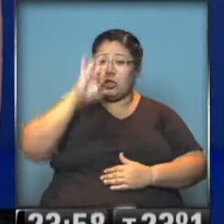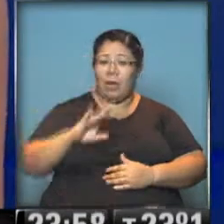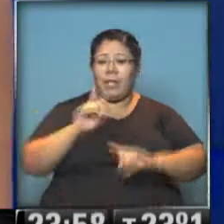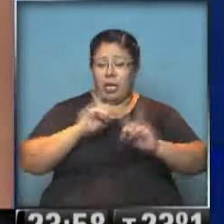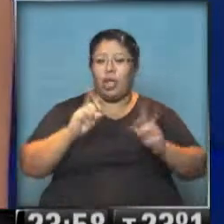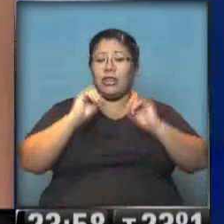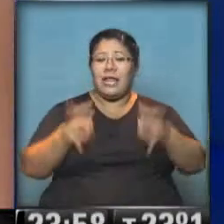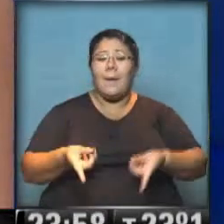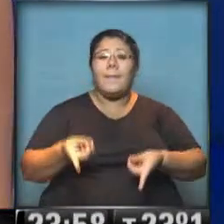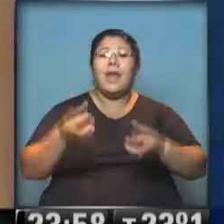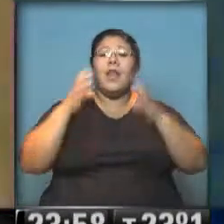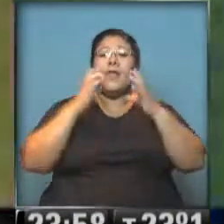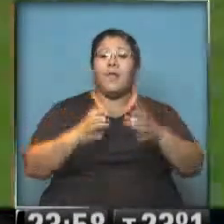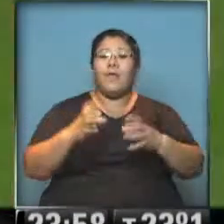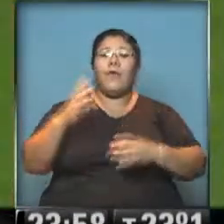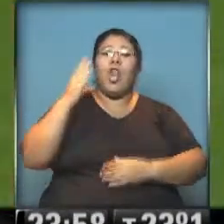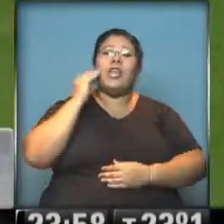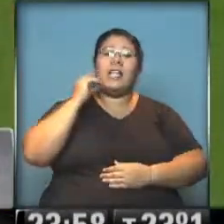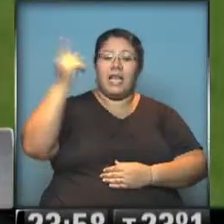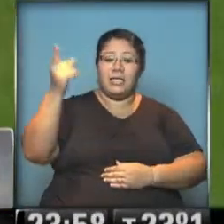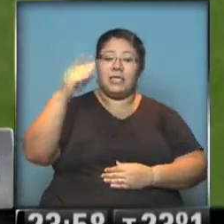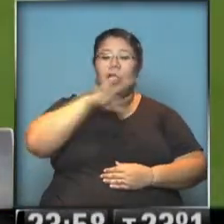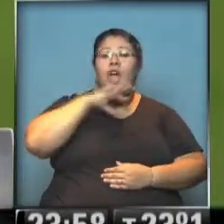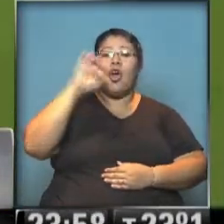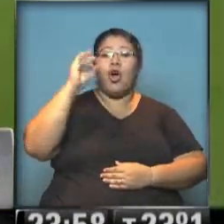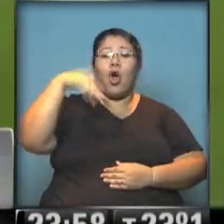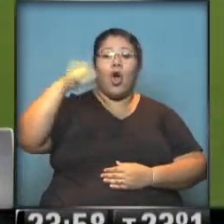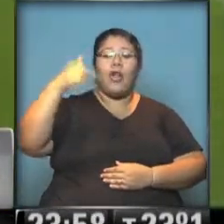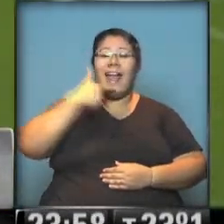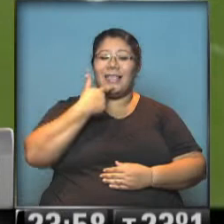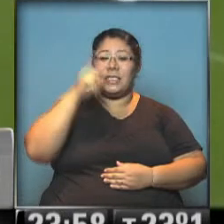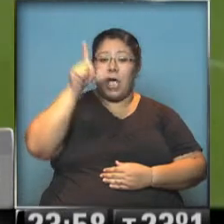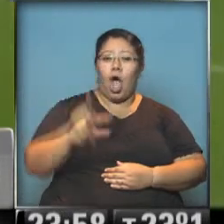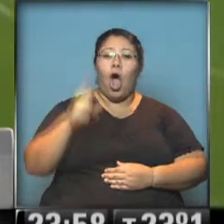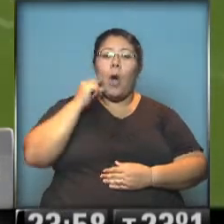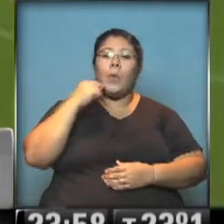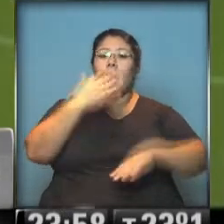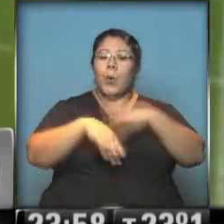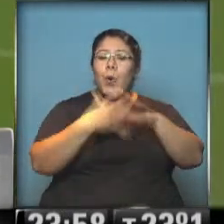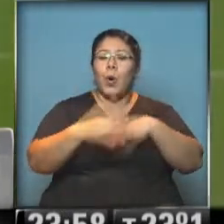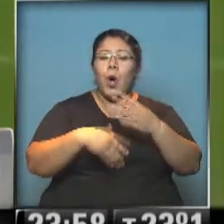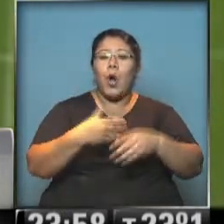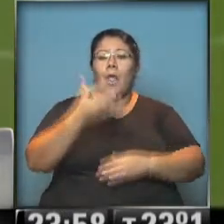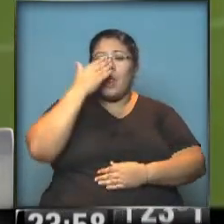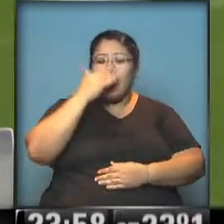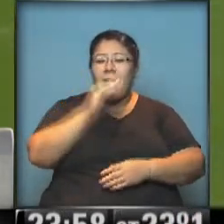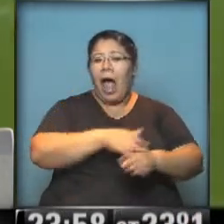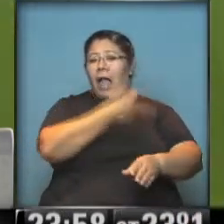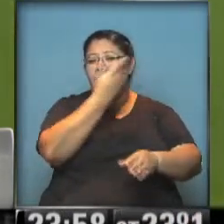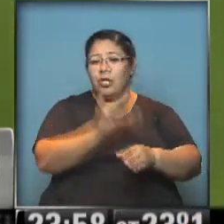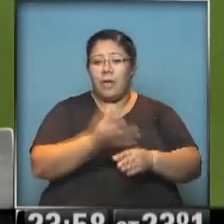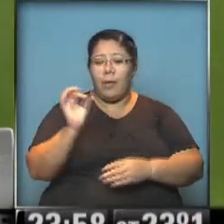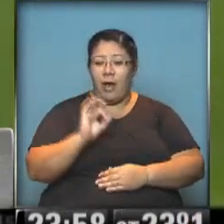inglés, tiene que ver con Jonás Gutiérrez. Después de casi un año volvió a jugar en la Premier League, en la máxima categoría. Recordemos que sufrió un